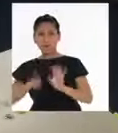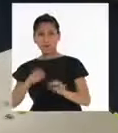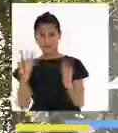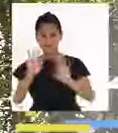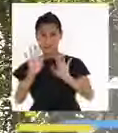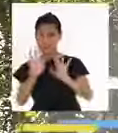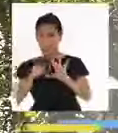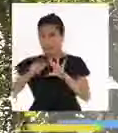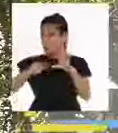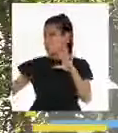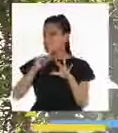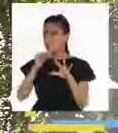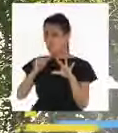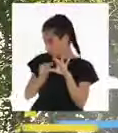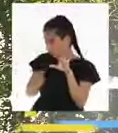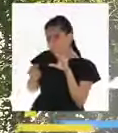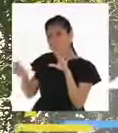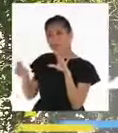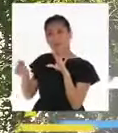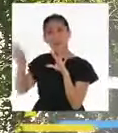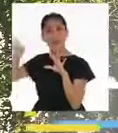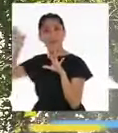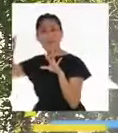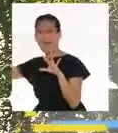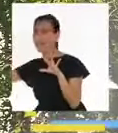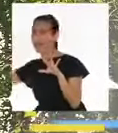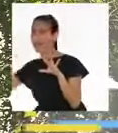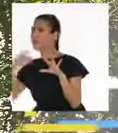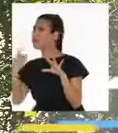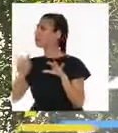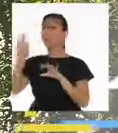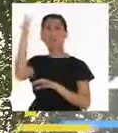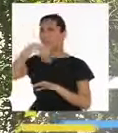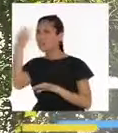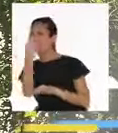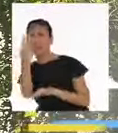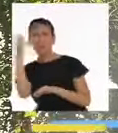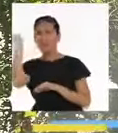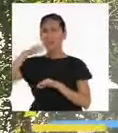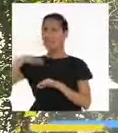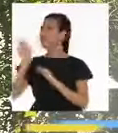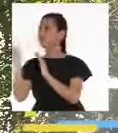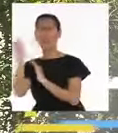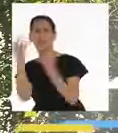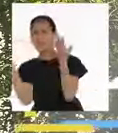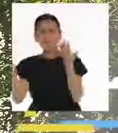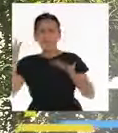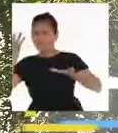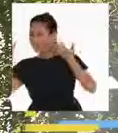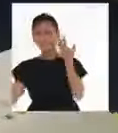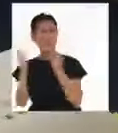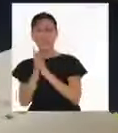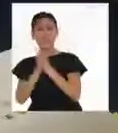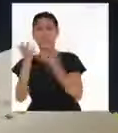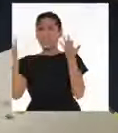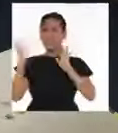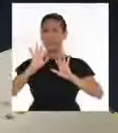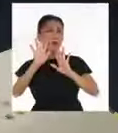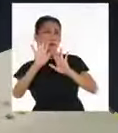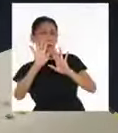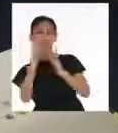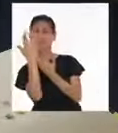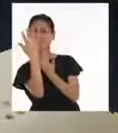cargar! ¡Teche! ¡Teche! ¡Estamos perdiendo la conexión! ¡Haz algo! ¡Ay, no, no! ¡No te